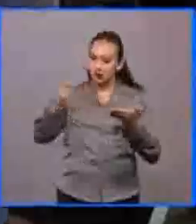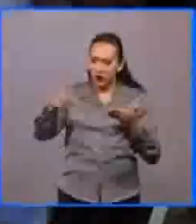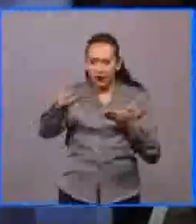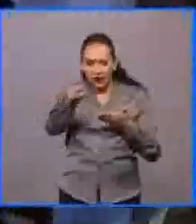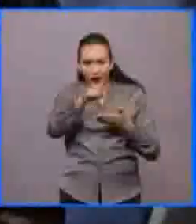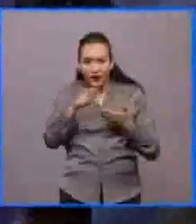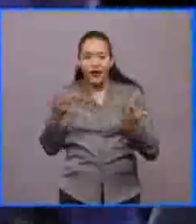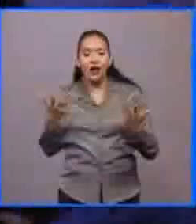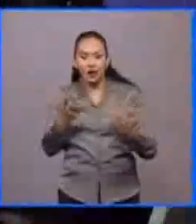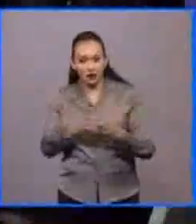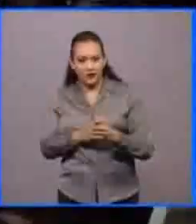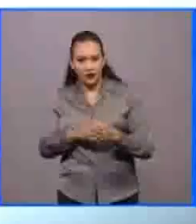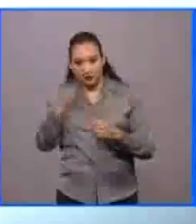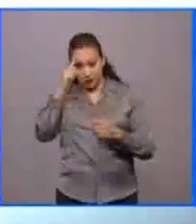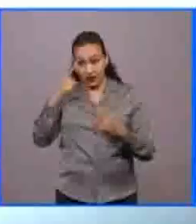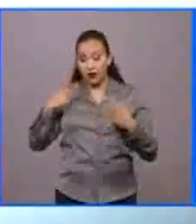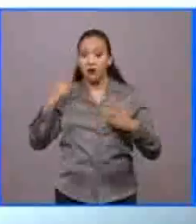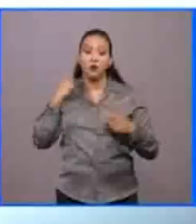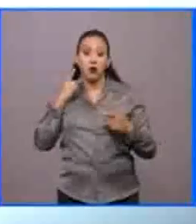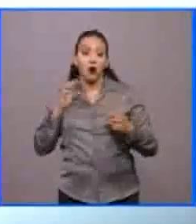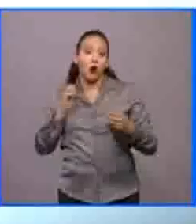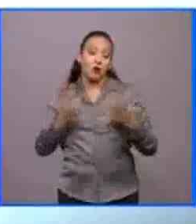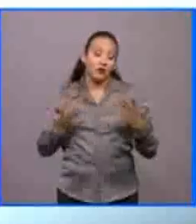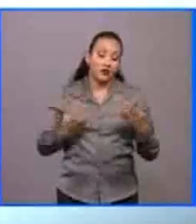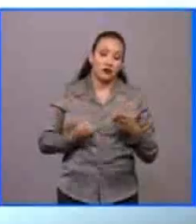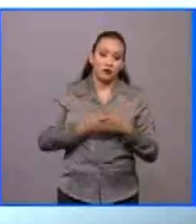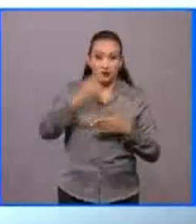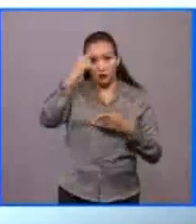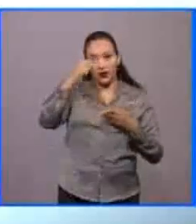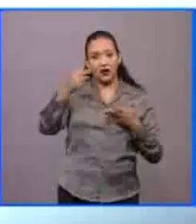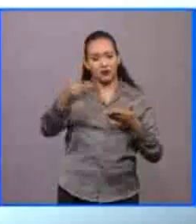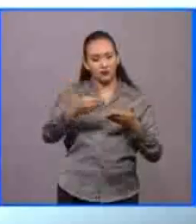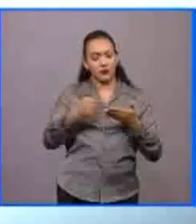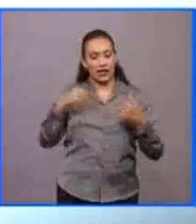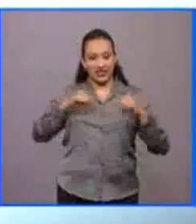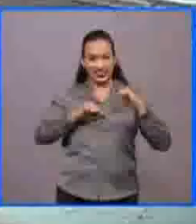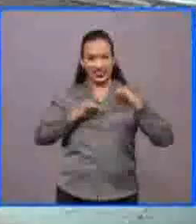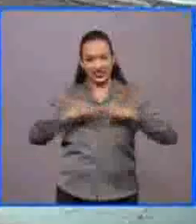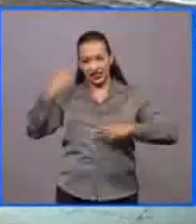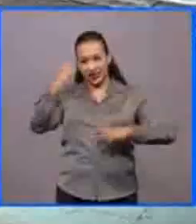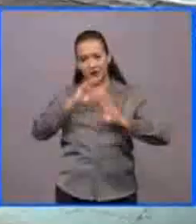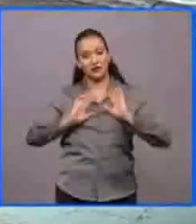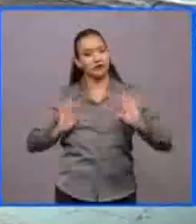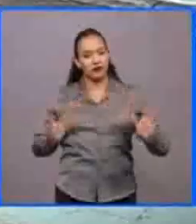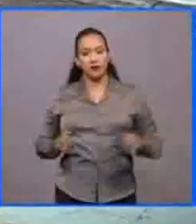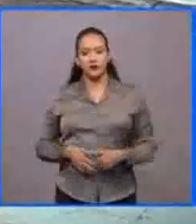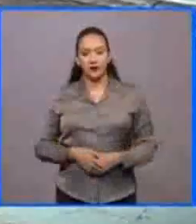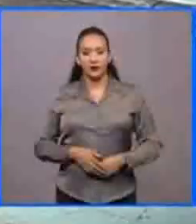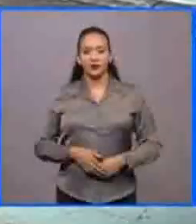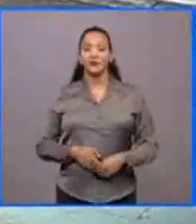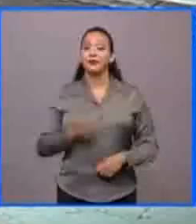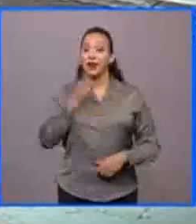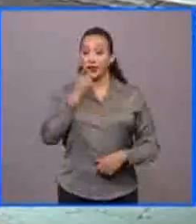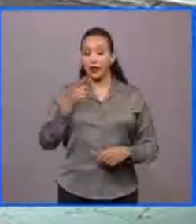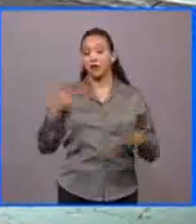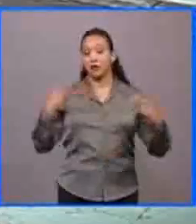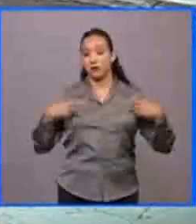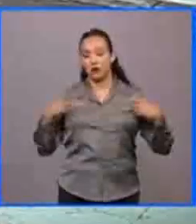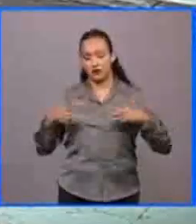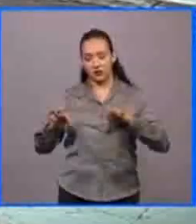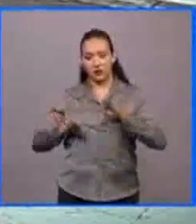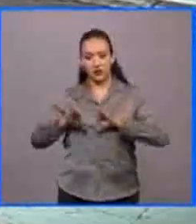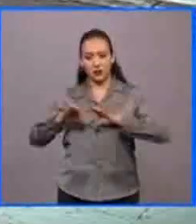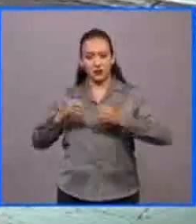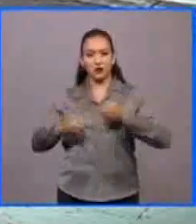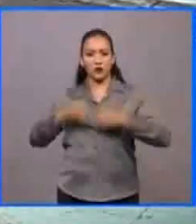de participación política o si se actualiza alguna de las excepciones que impedirían su realización. Añadió que la participación del